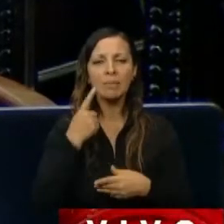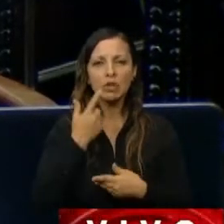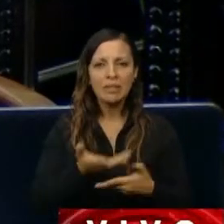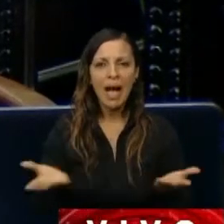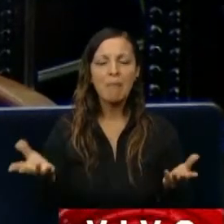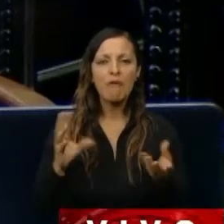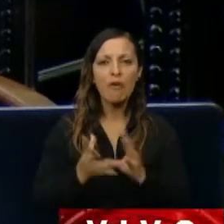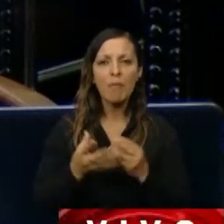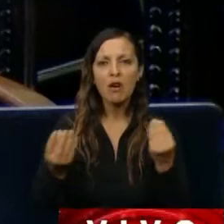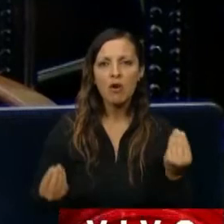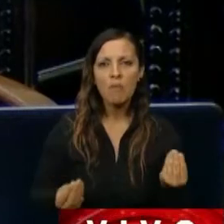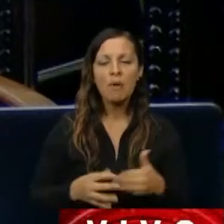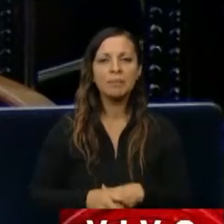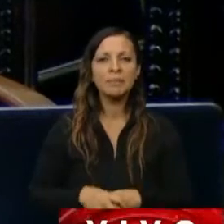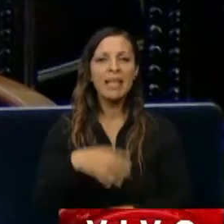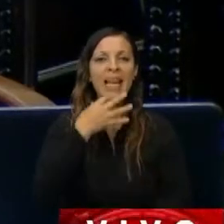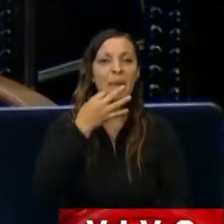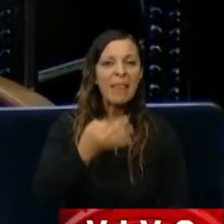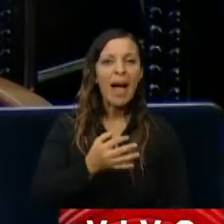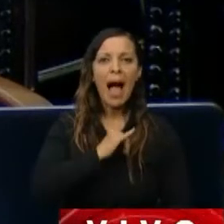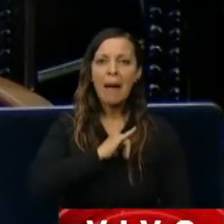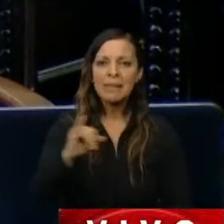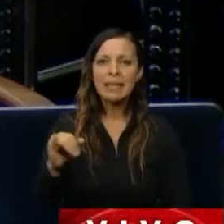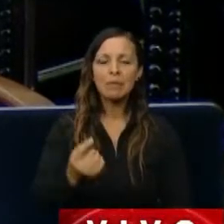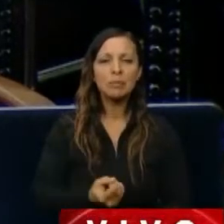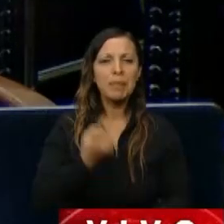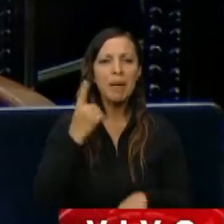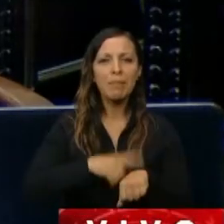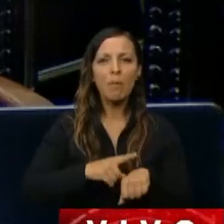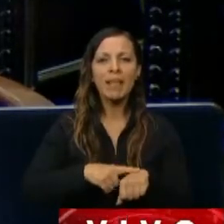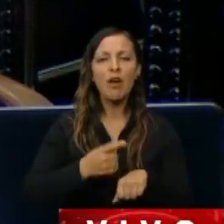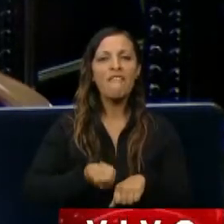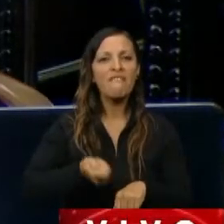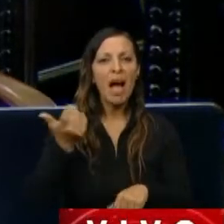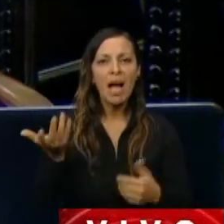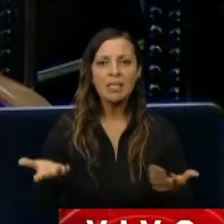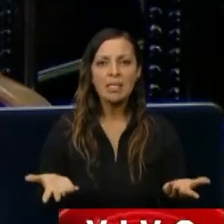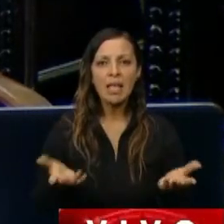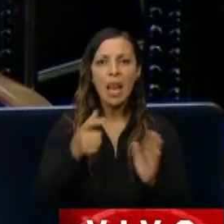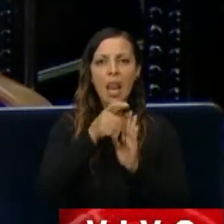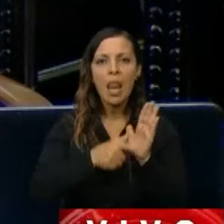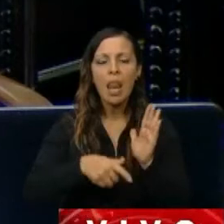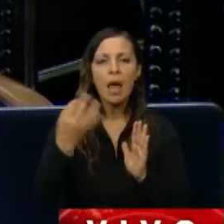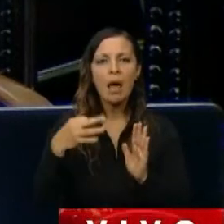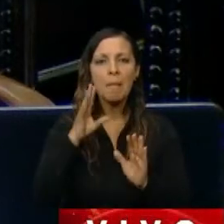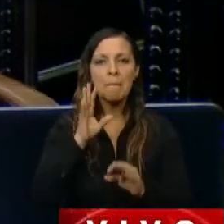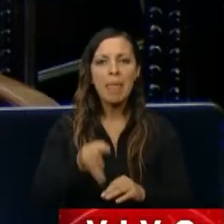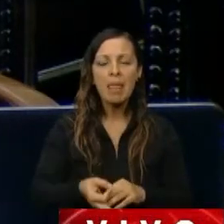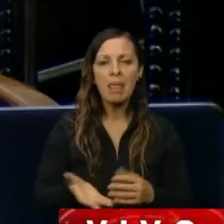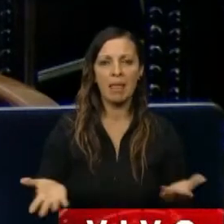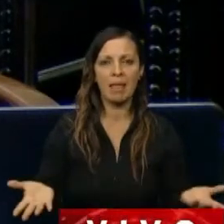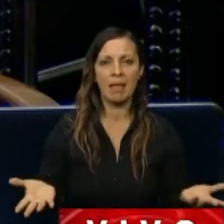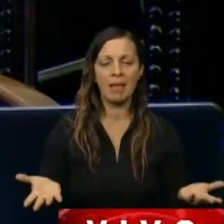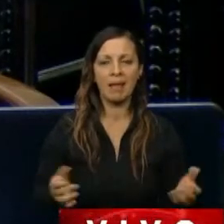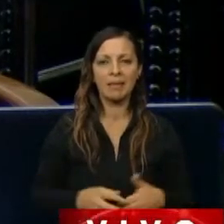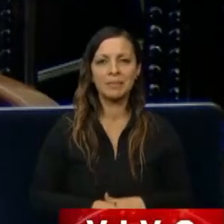varias boletas, y la verdad que advertimos desde el primer momento la facilidad con la que se asimilaba